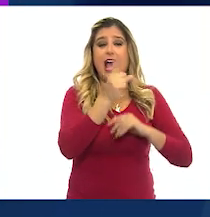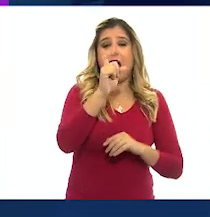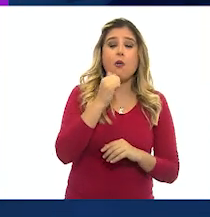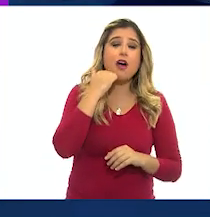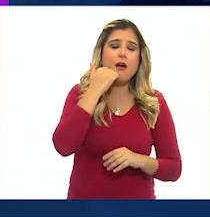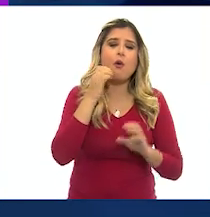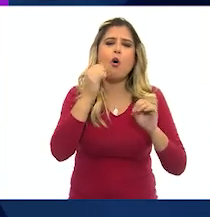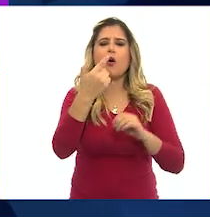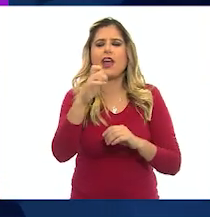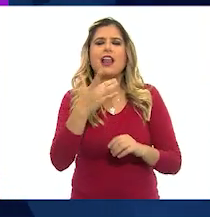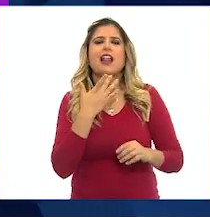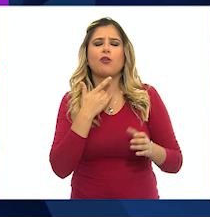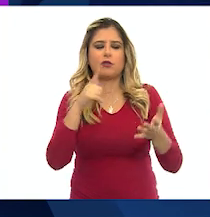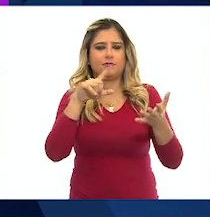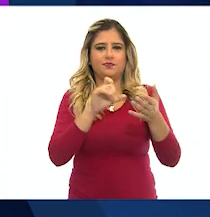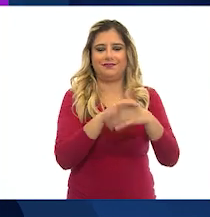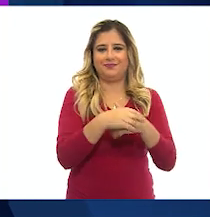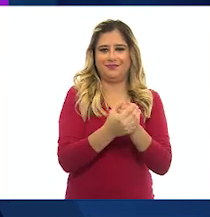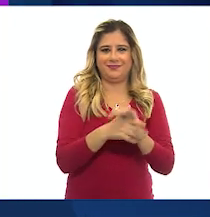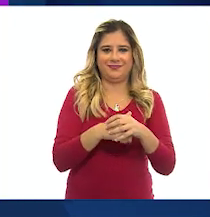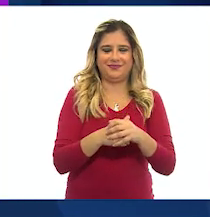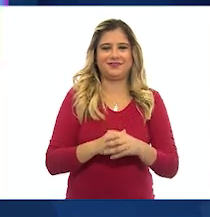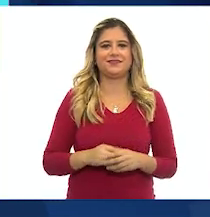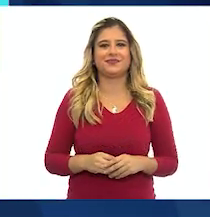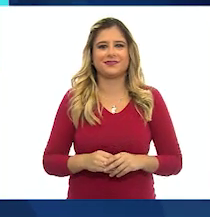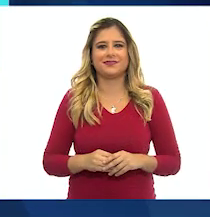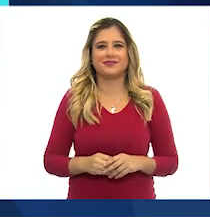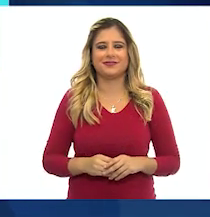aplica desinfectante a base de agua y alcohol.